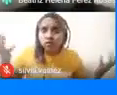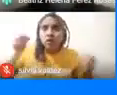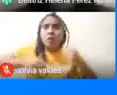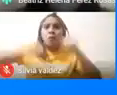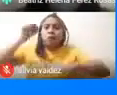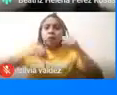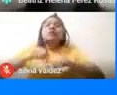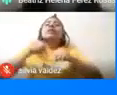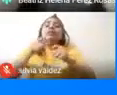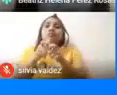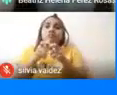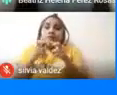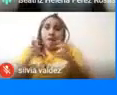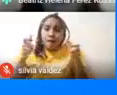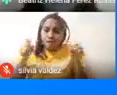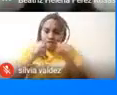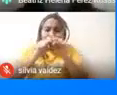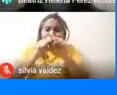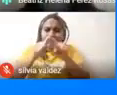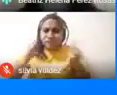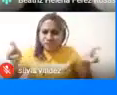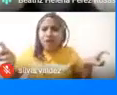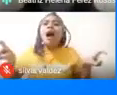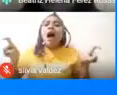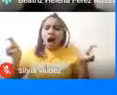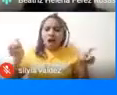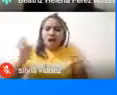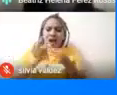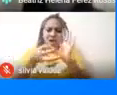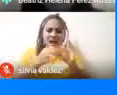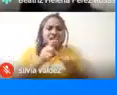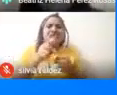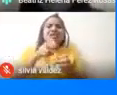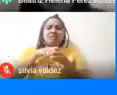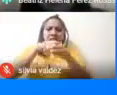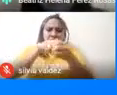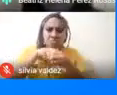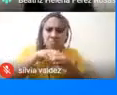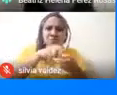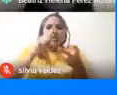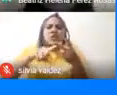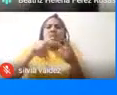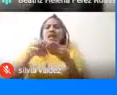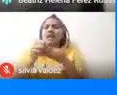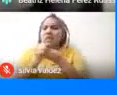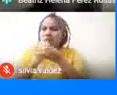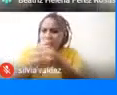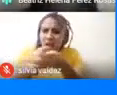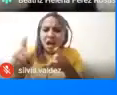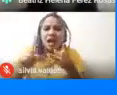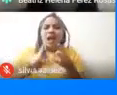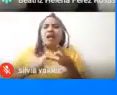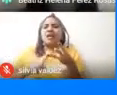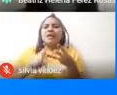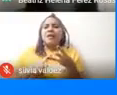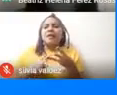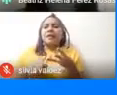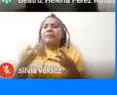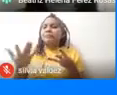son enormes, diverso la cadena. Están las áreas del transporte, las áreas de guianza, las áreas de